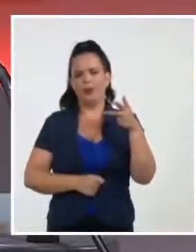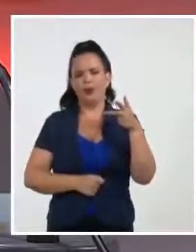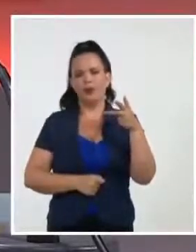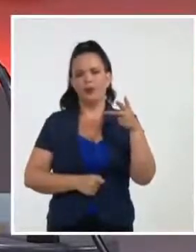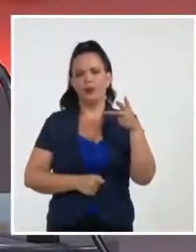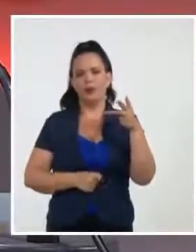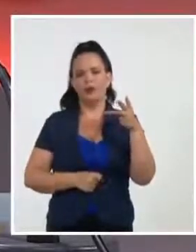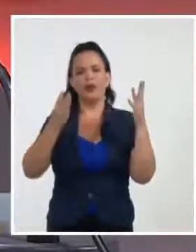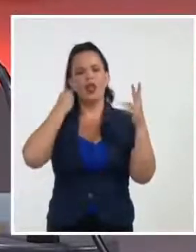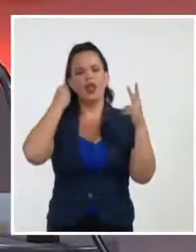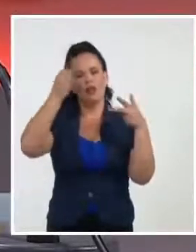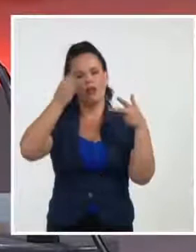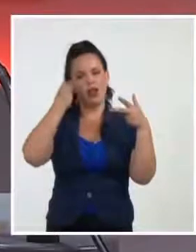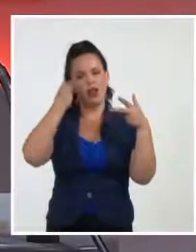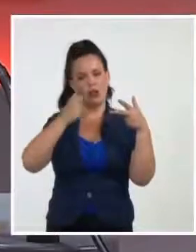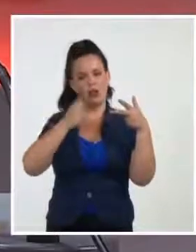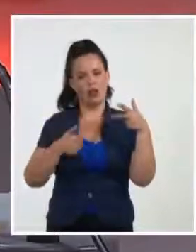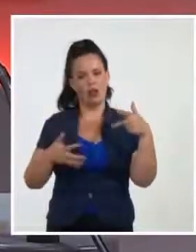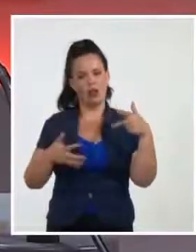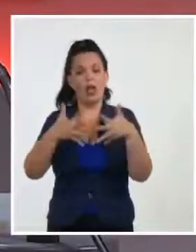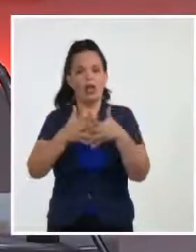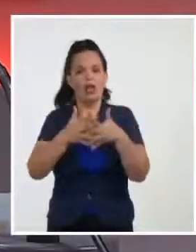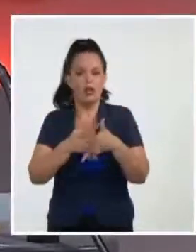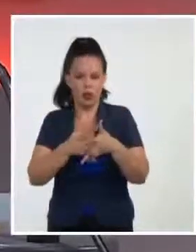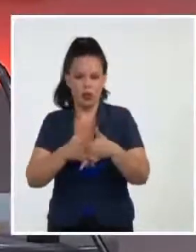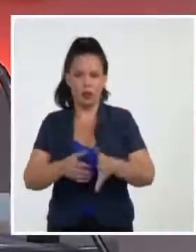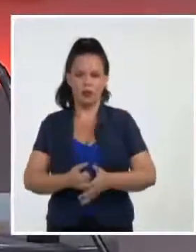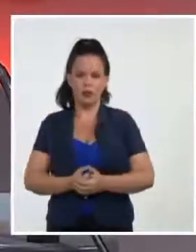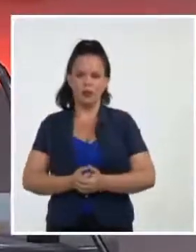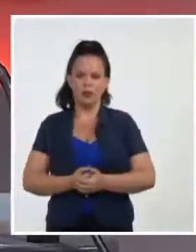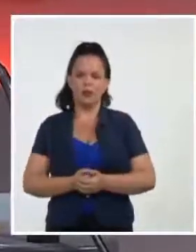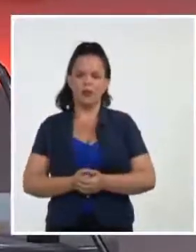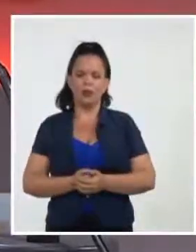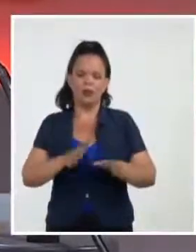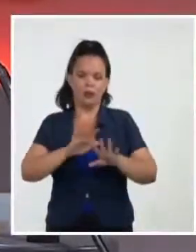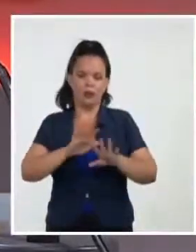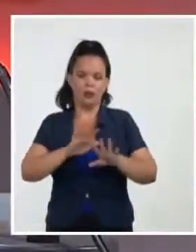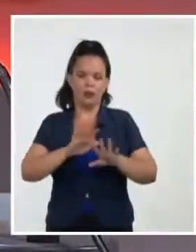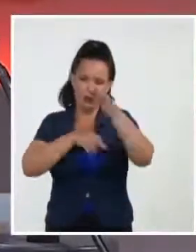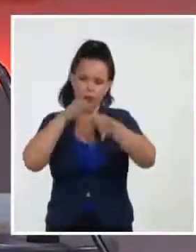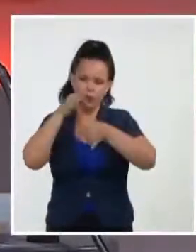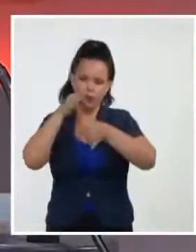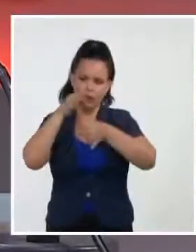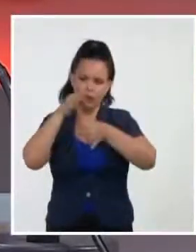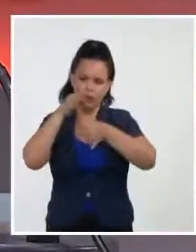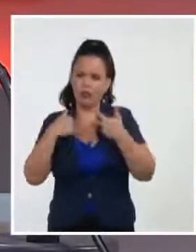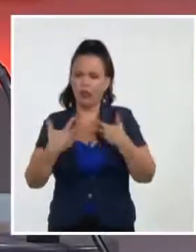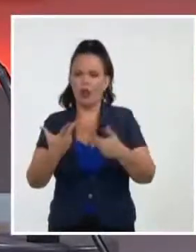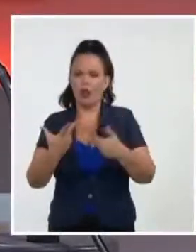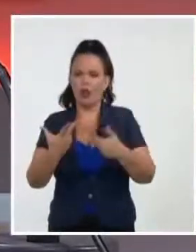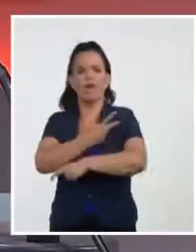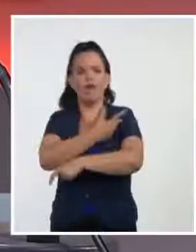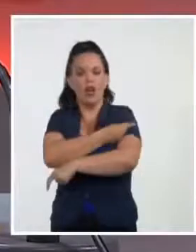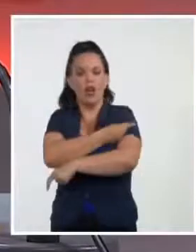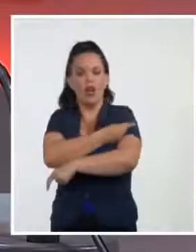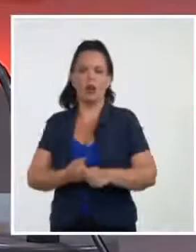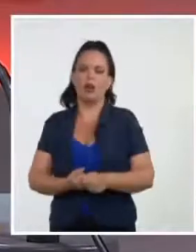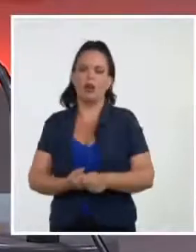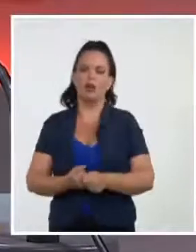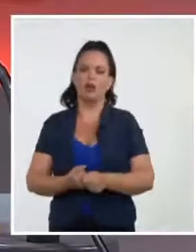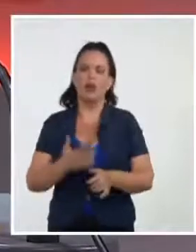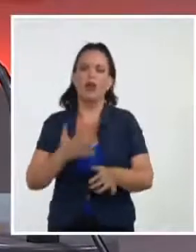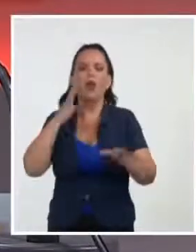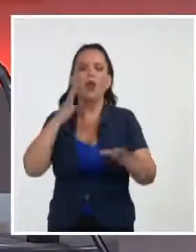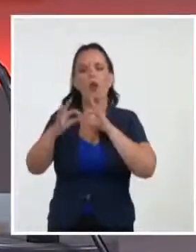hay entre, es decir, una problemática que ya Durán mencionaba, que era el tema de la vacunación y el tema del cuidado que las personas tienen